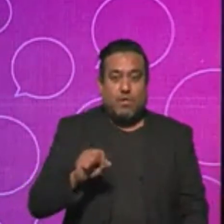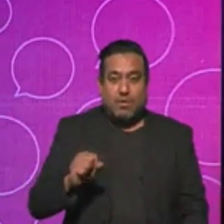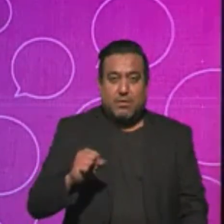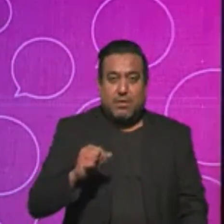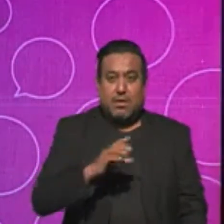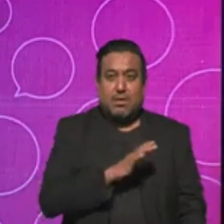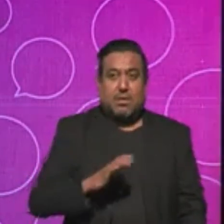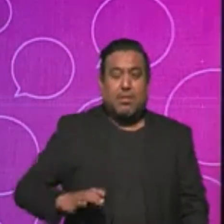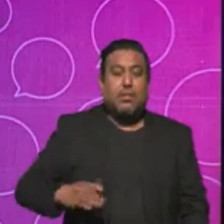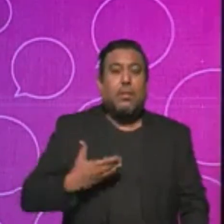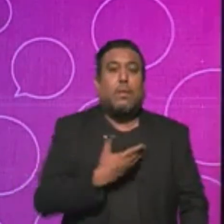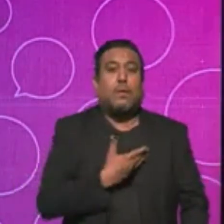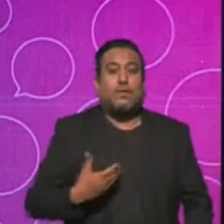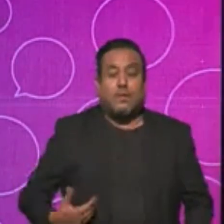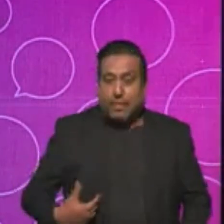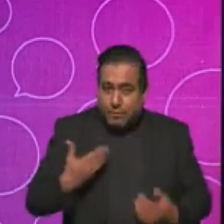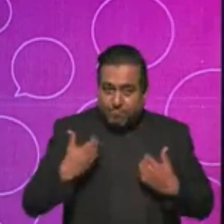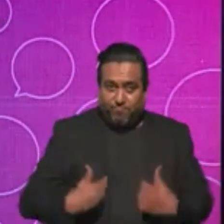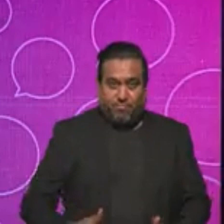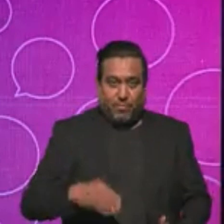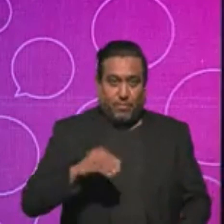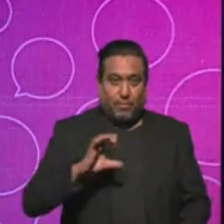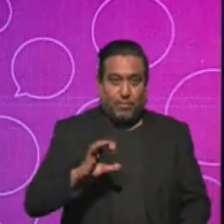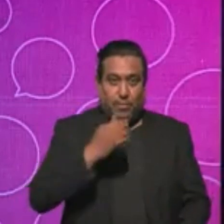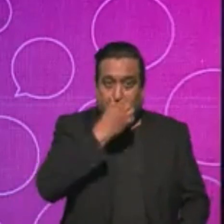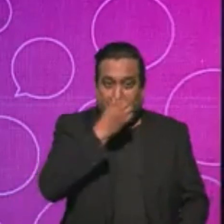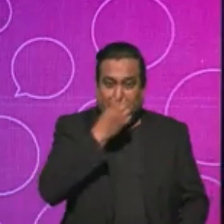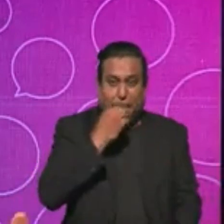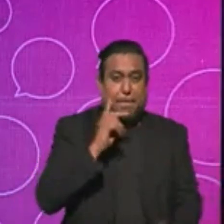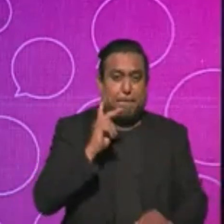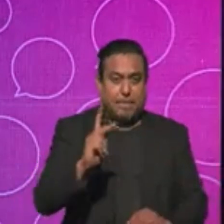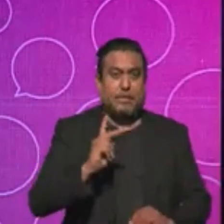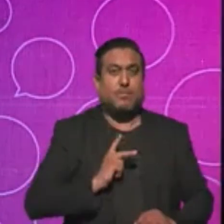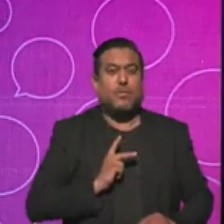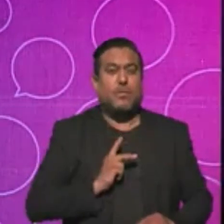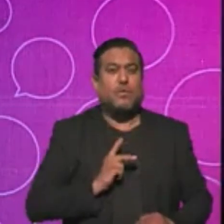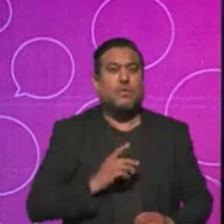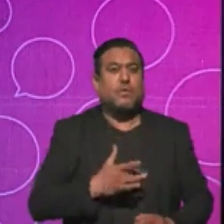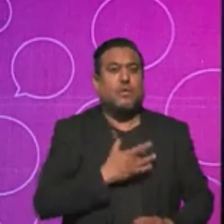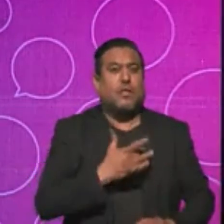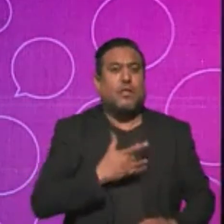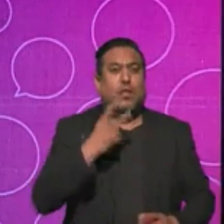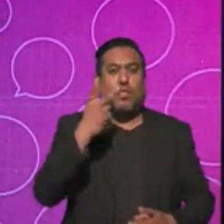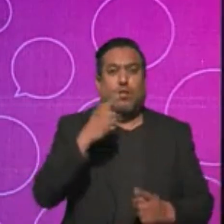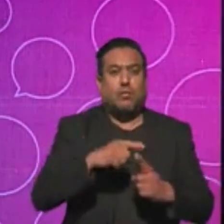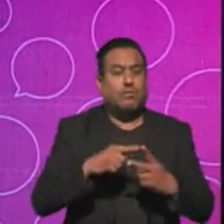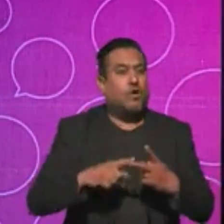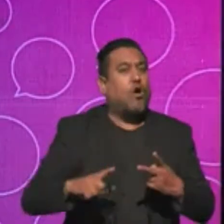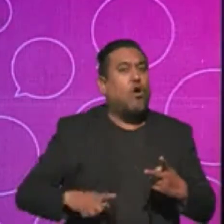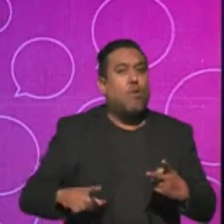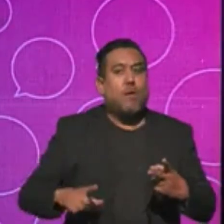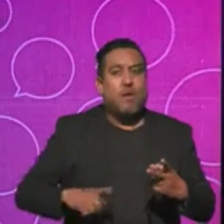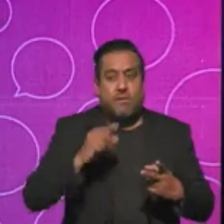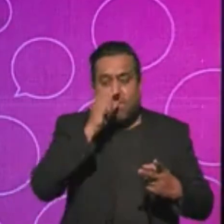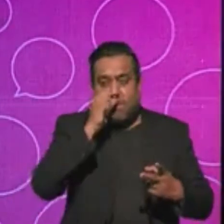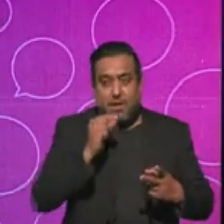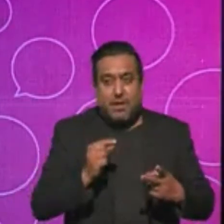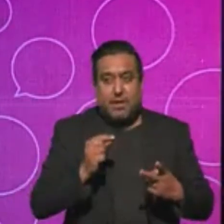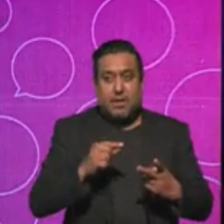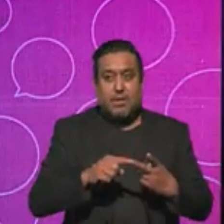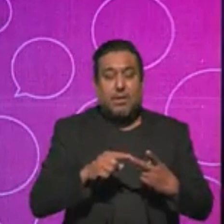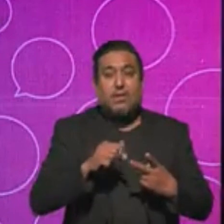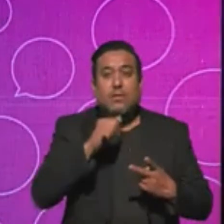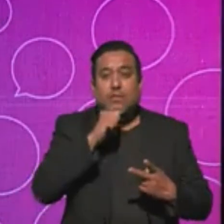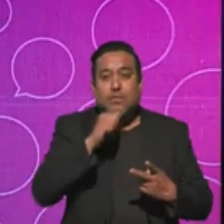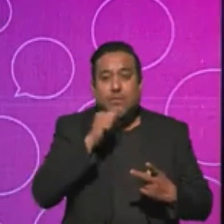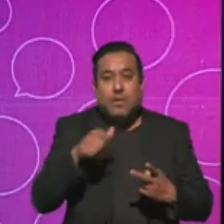presidente municipal de movimiento ciudadano y al igual que tú sufro los estragos de dos gobiernos fallidos porque la transformación nos ha